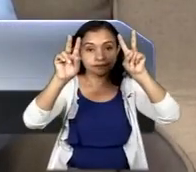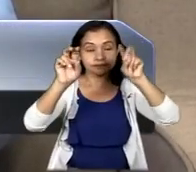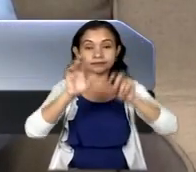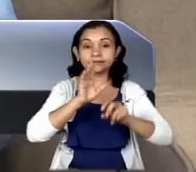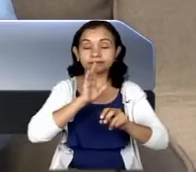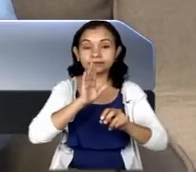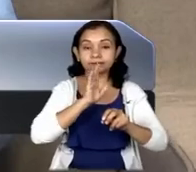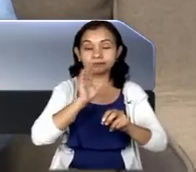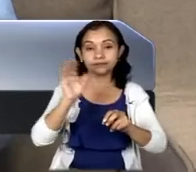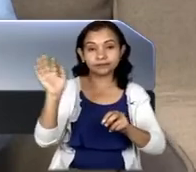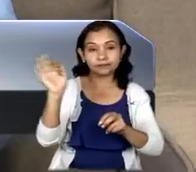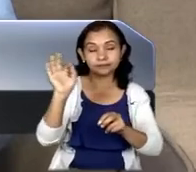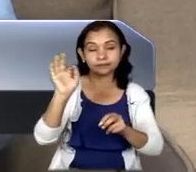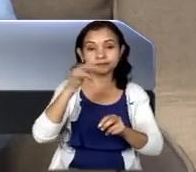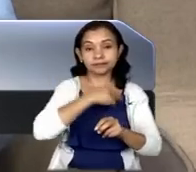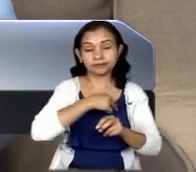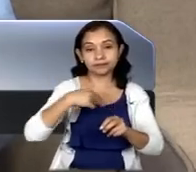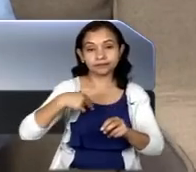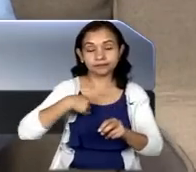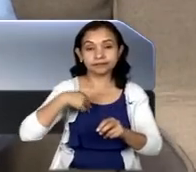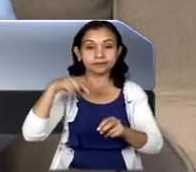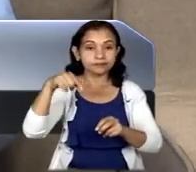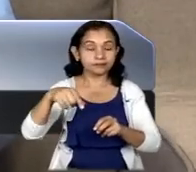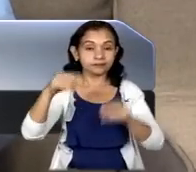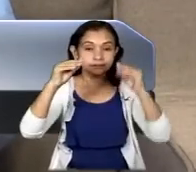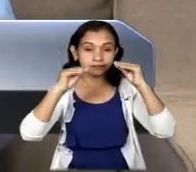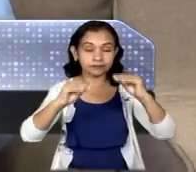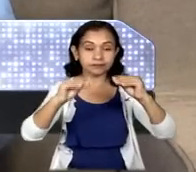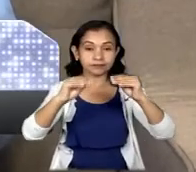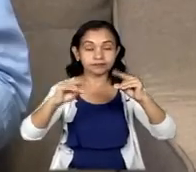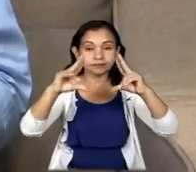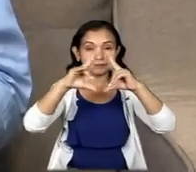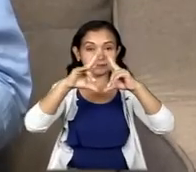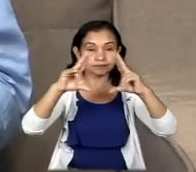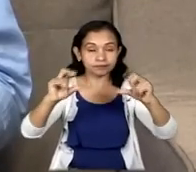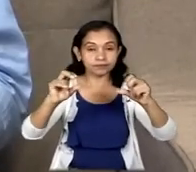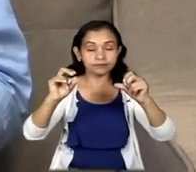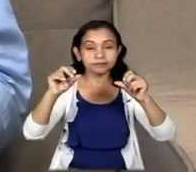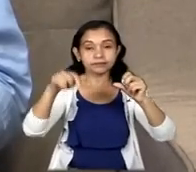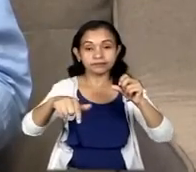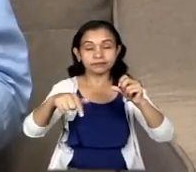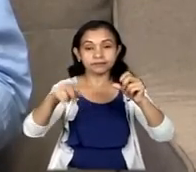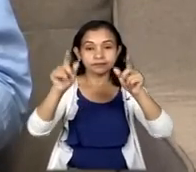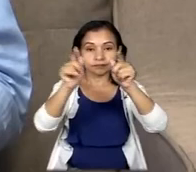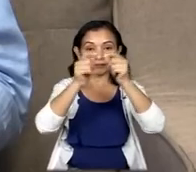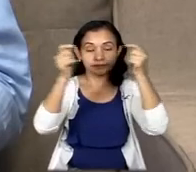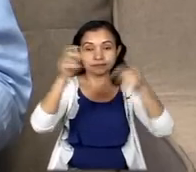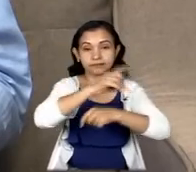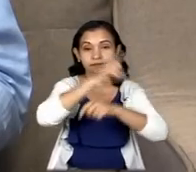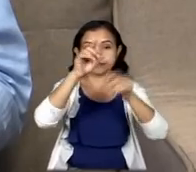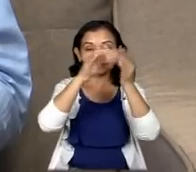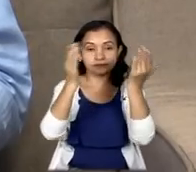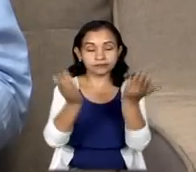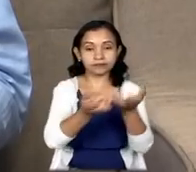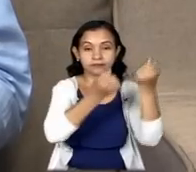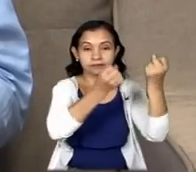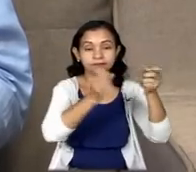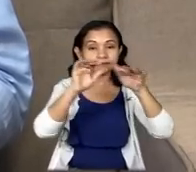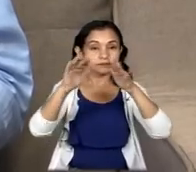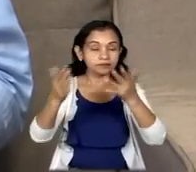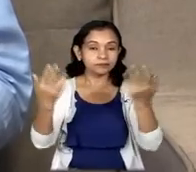las efemérides que hemos desarrollado y con respecto a la educación en nuestro país y en específico la celebración del Día Mundial de las y los